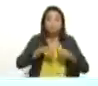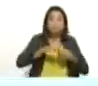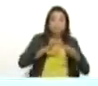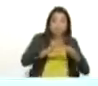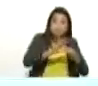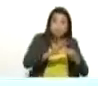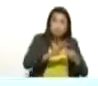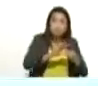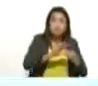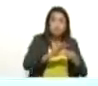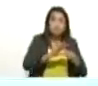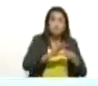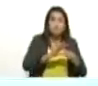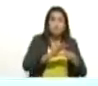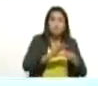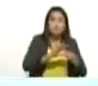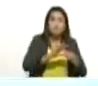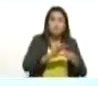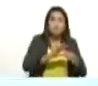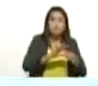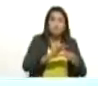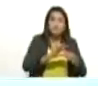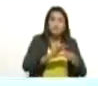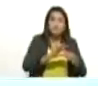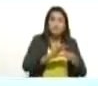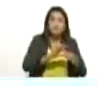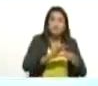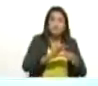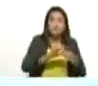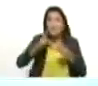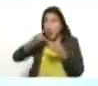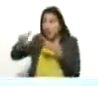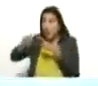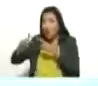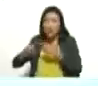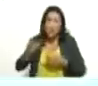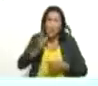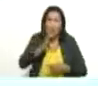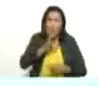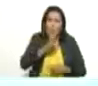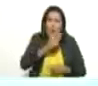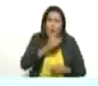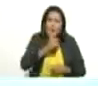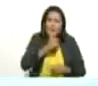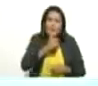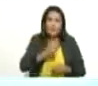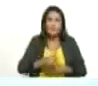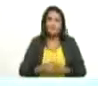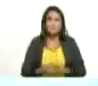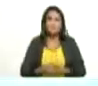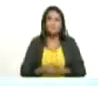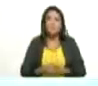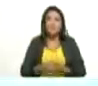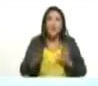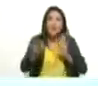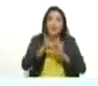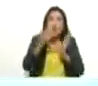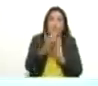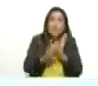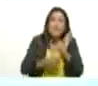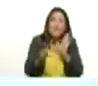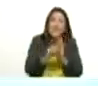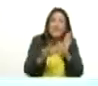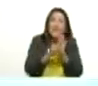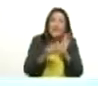Anónima. Es su único dueño. No hay otro dueño. Ahí están los documentos, ahí está la